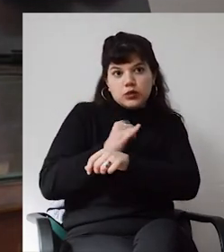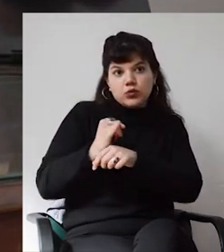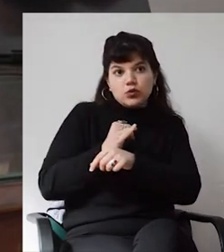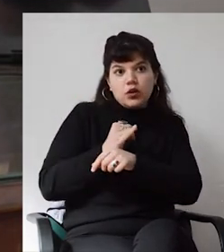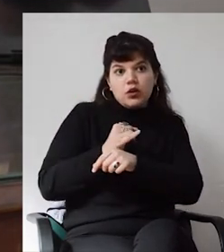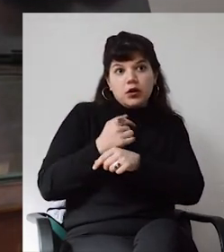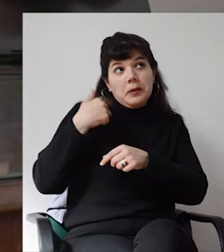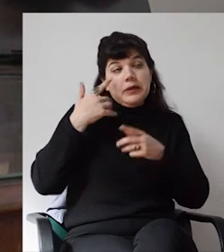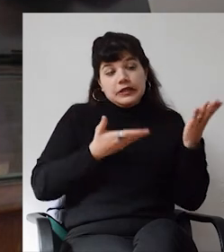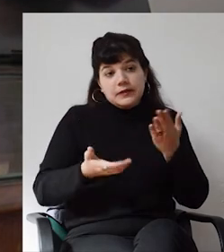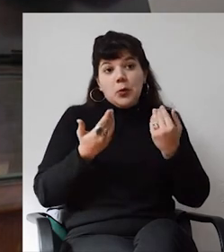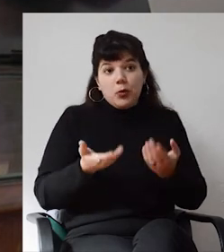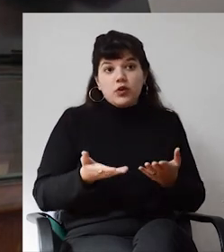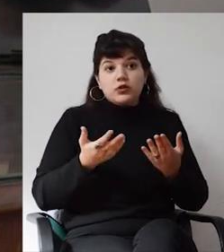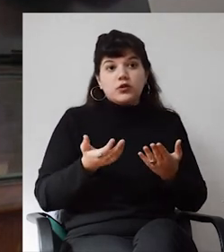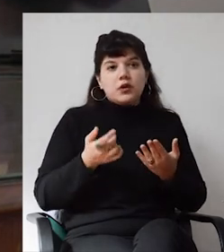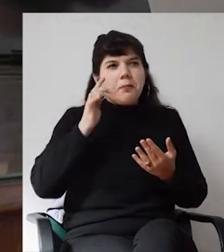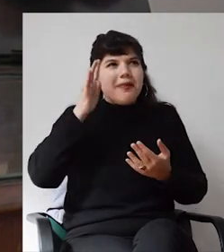en esto de la invitación propongo,